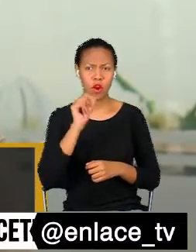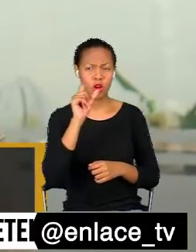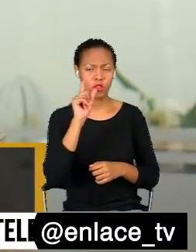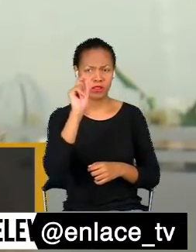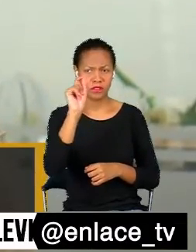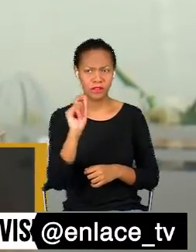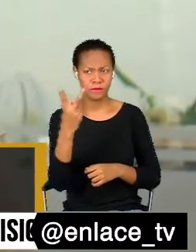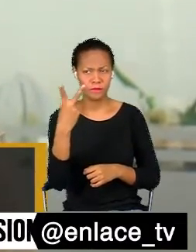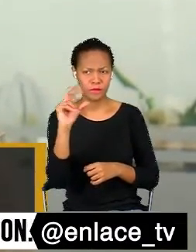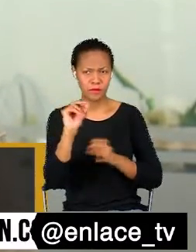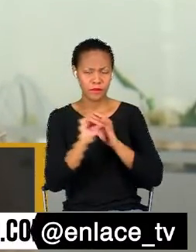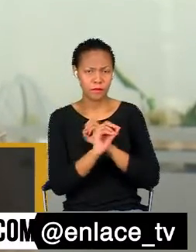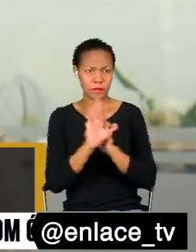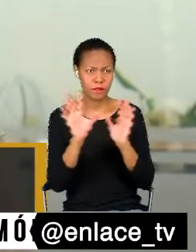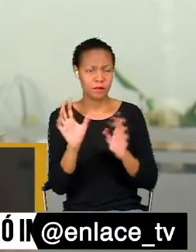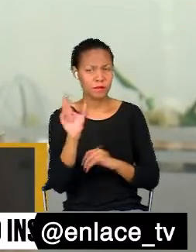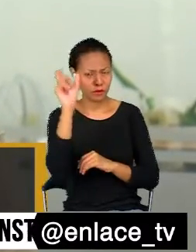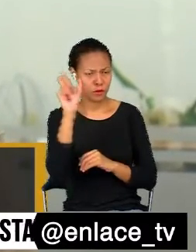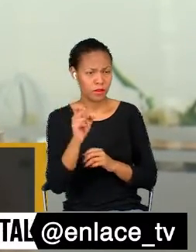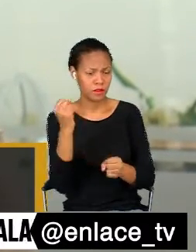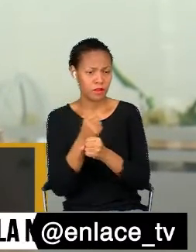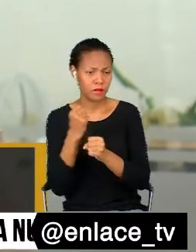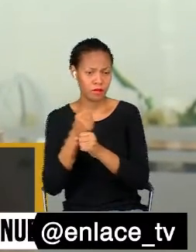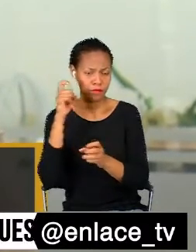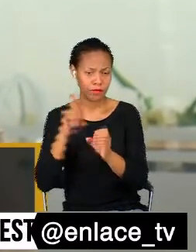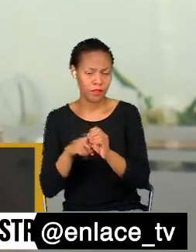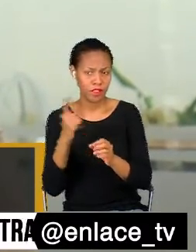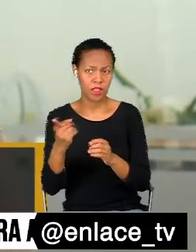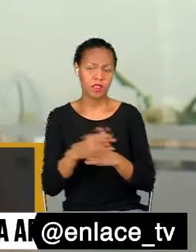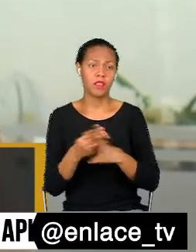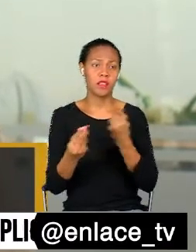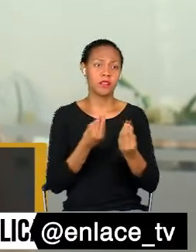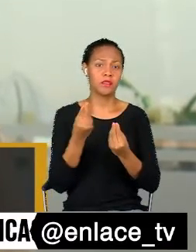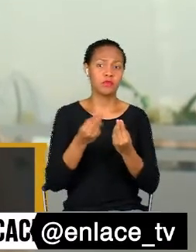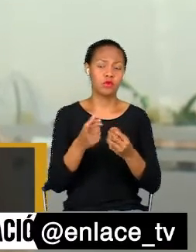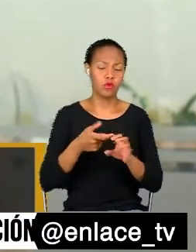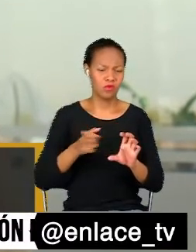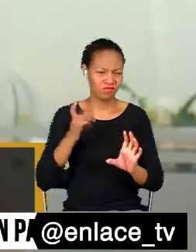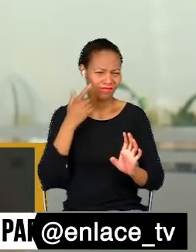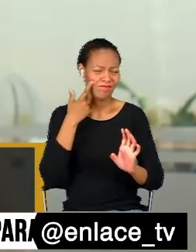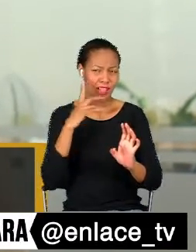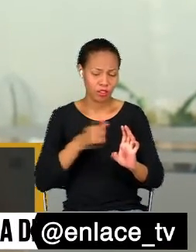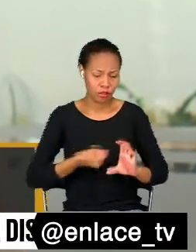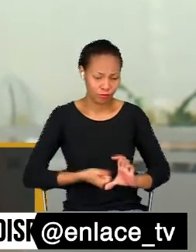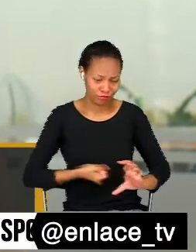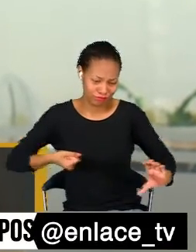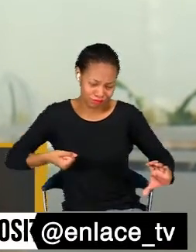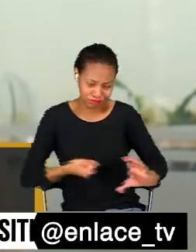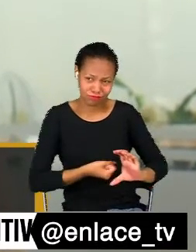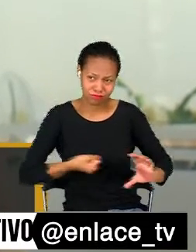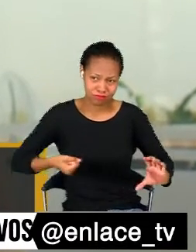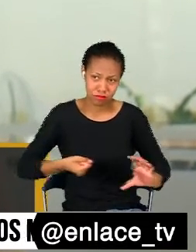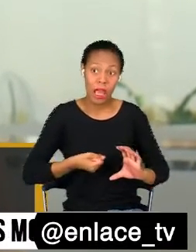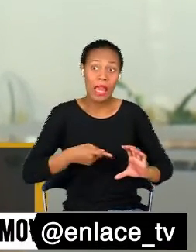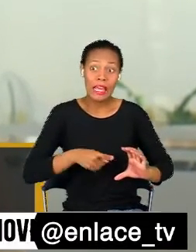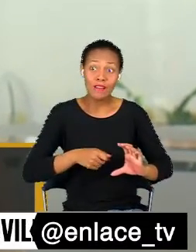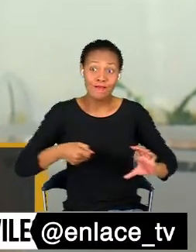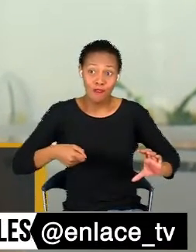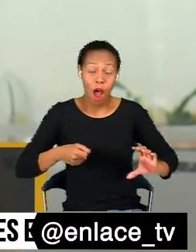trabajador de Petro Santander estaba realizando unos trabajos de encendido de una bomba y esta sufrió pues una explosión